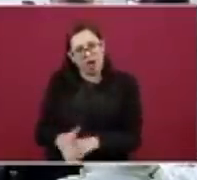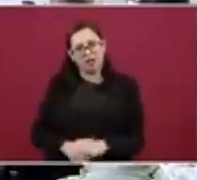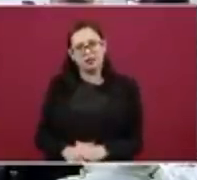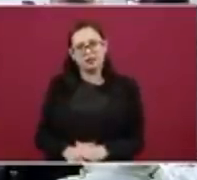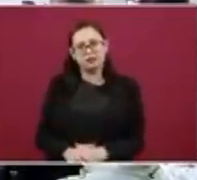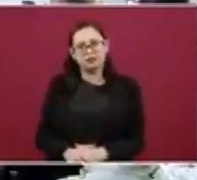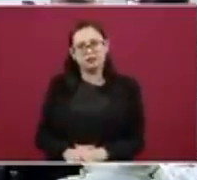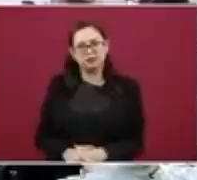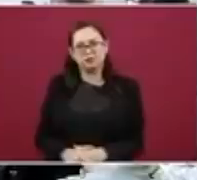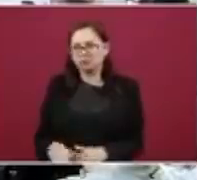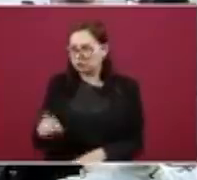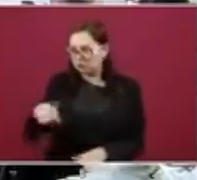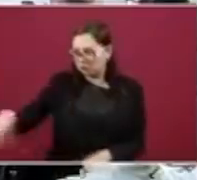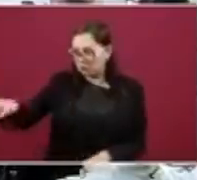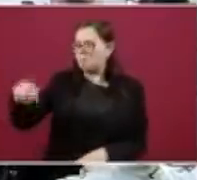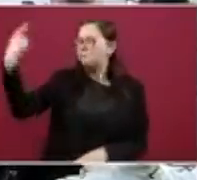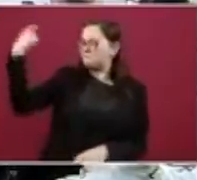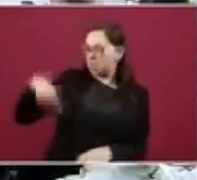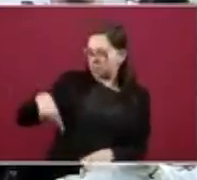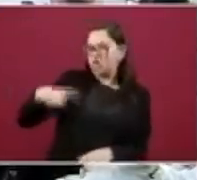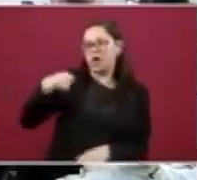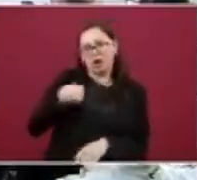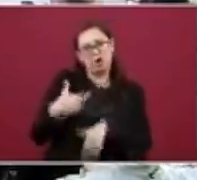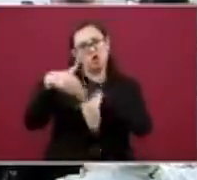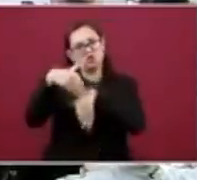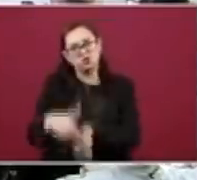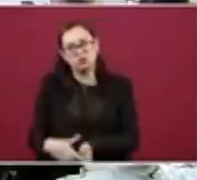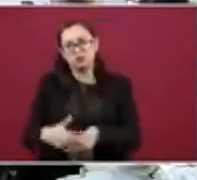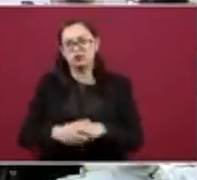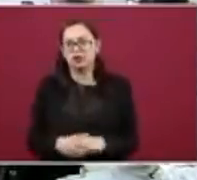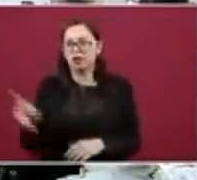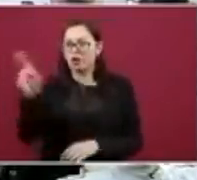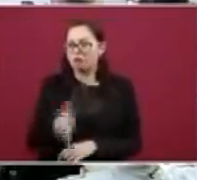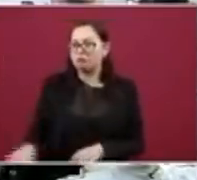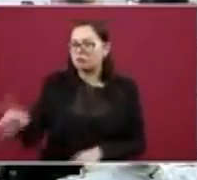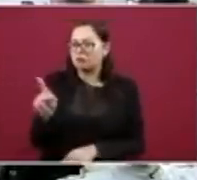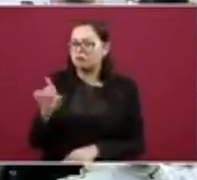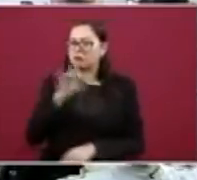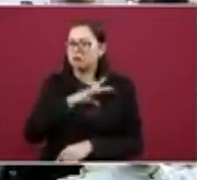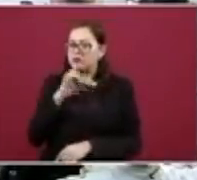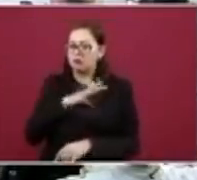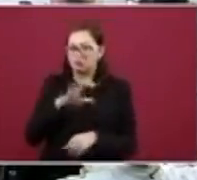mandar obedeciendo, ¿por qué tenerle miedo al pueblo?